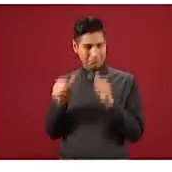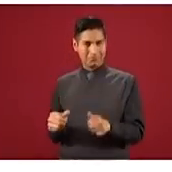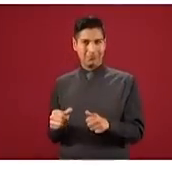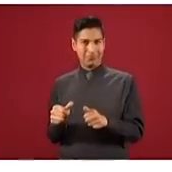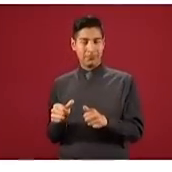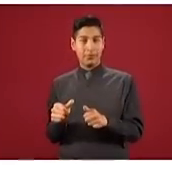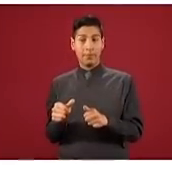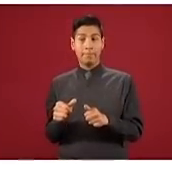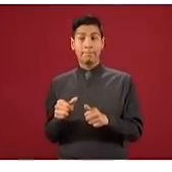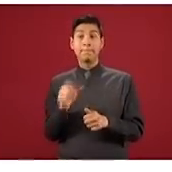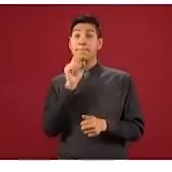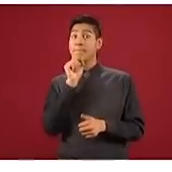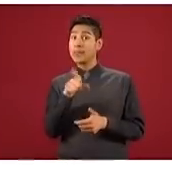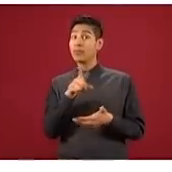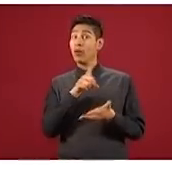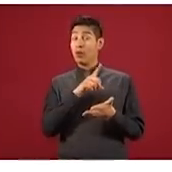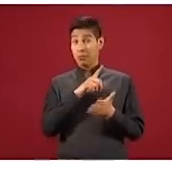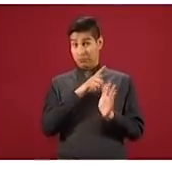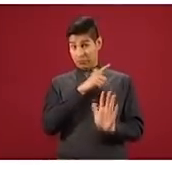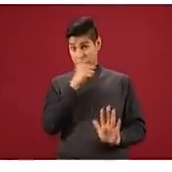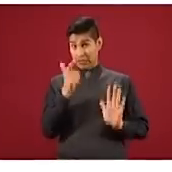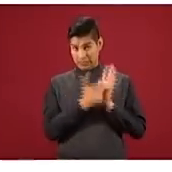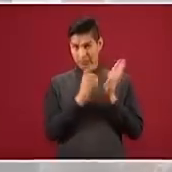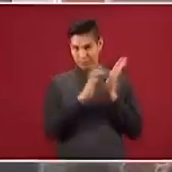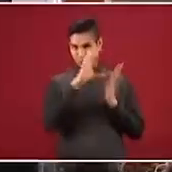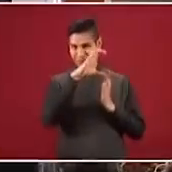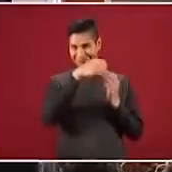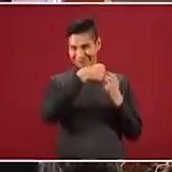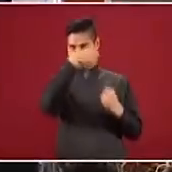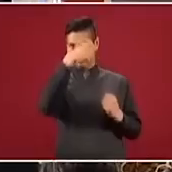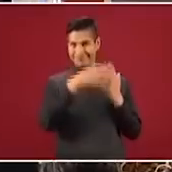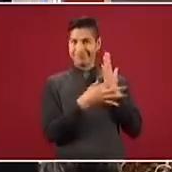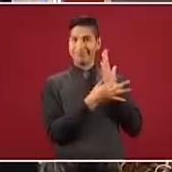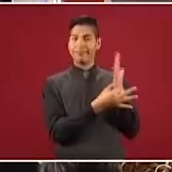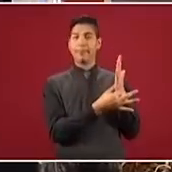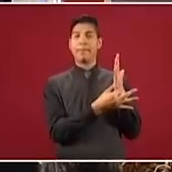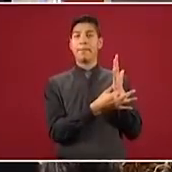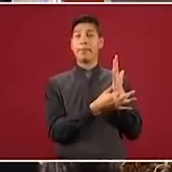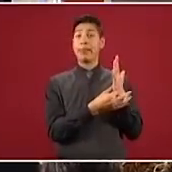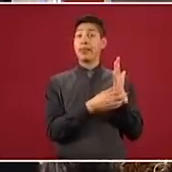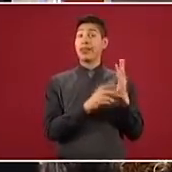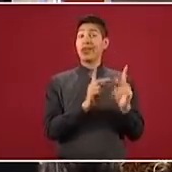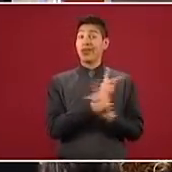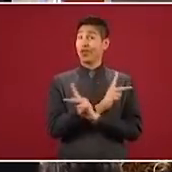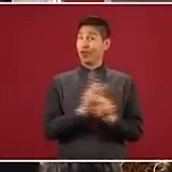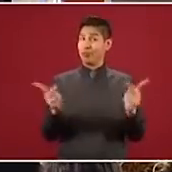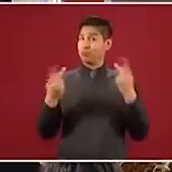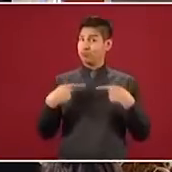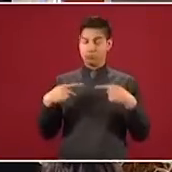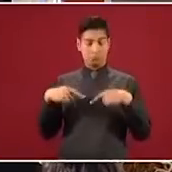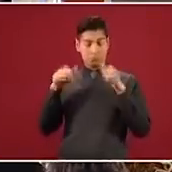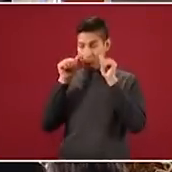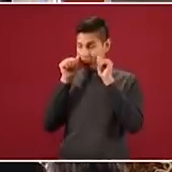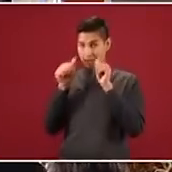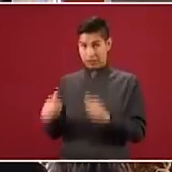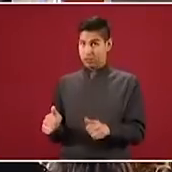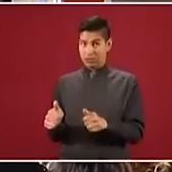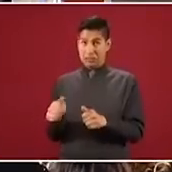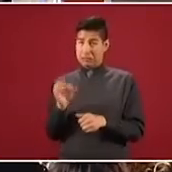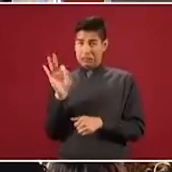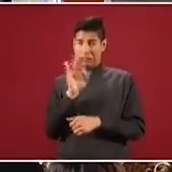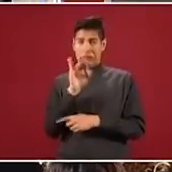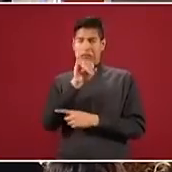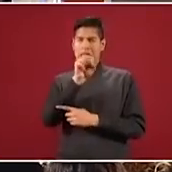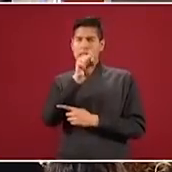derecho constitucional que tienen las personas para ser atendidas en todas las unidades de